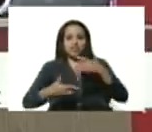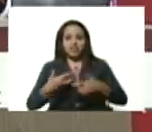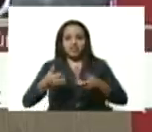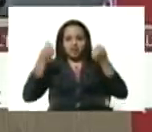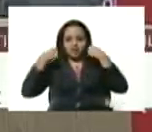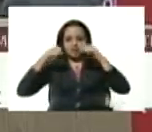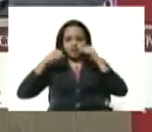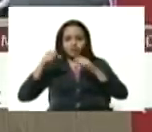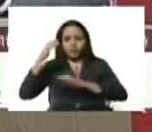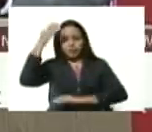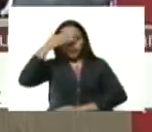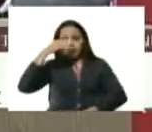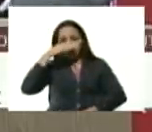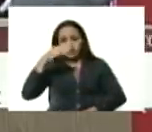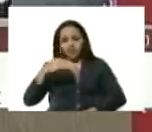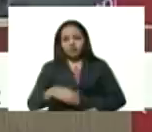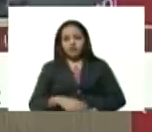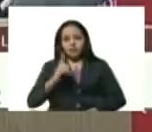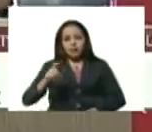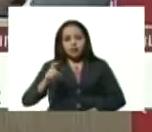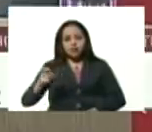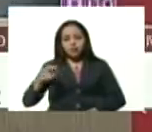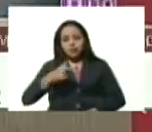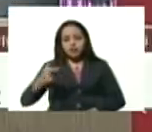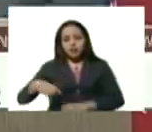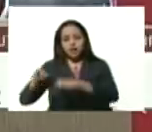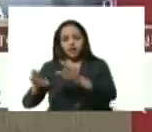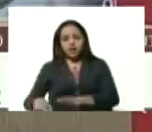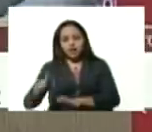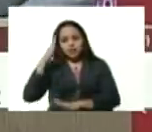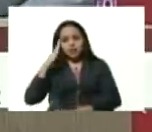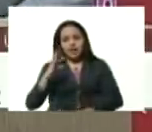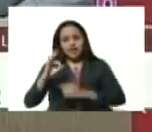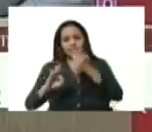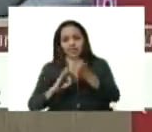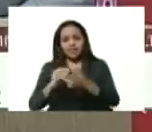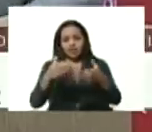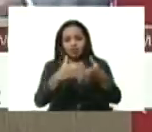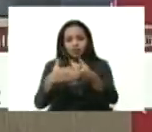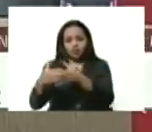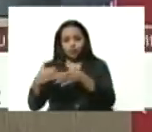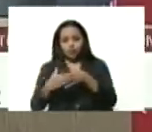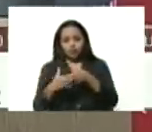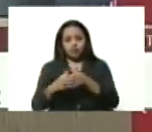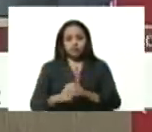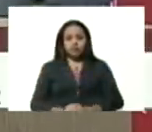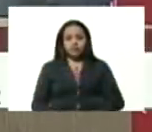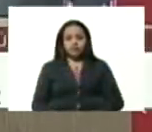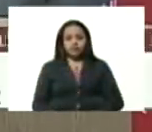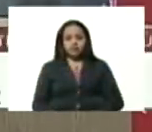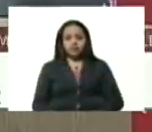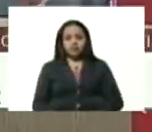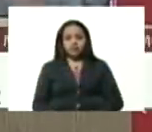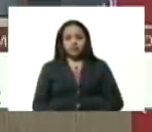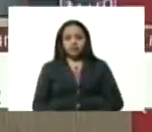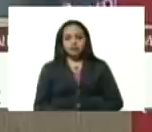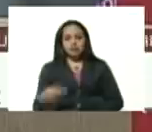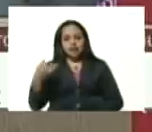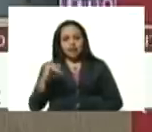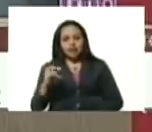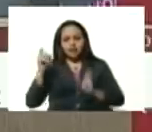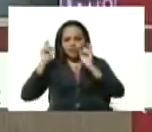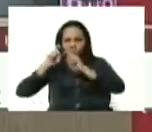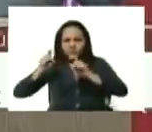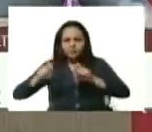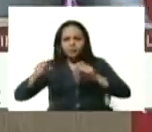paramilitares, desertores y mercenarios en Río Hacha, tres grupos de desertores y mercenarios en Río Hacha, que estaba preparando